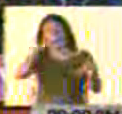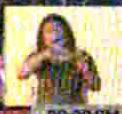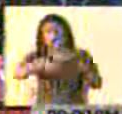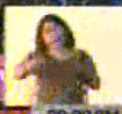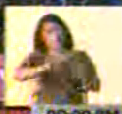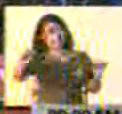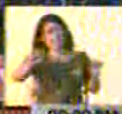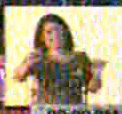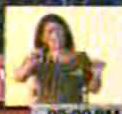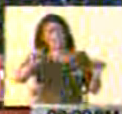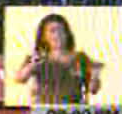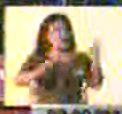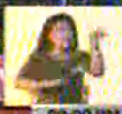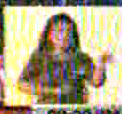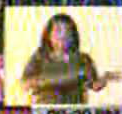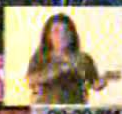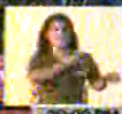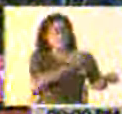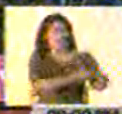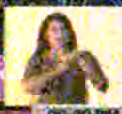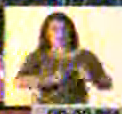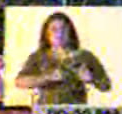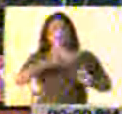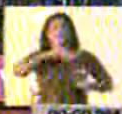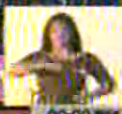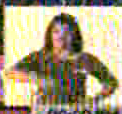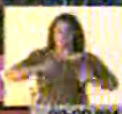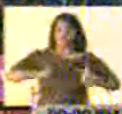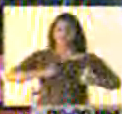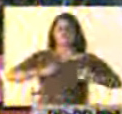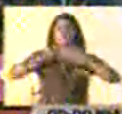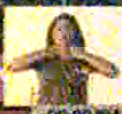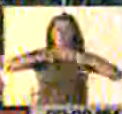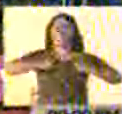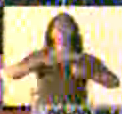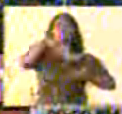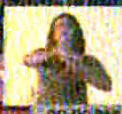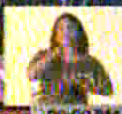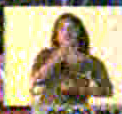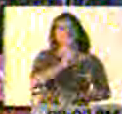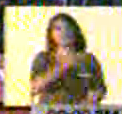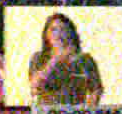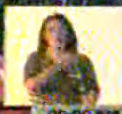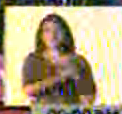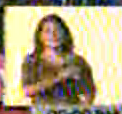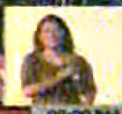año. No hay uno que tenga el coraje, ni una siquiera. Bueno, entre ellos se echan la culpa, pero nadie sale a la calle a decirlo.